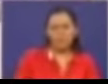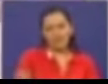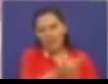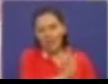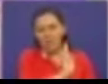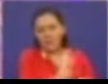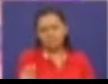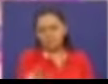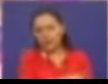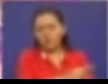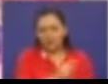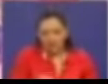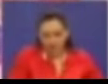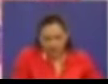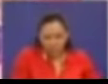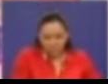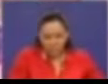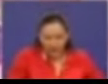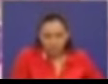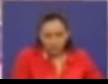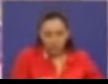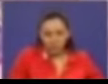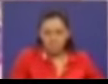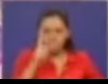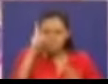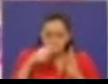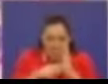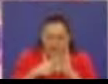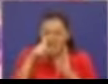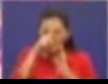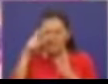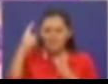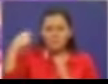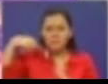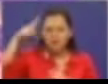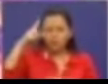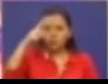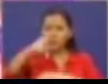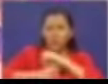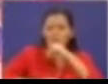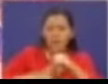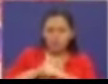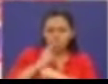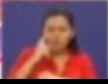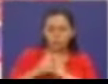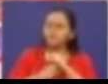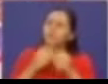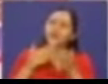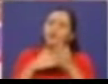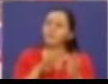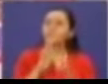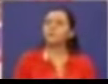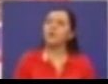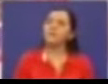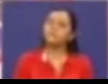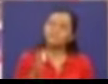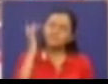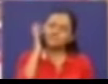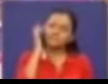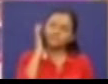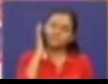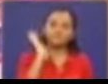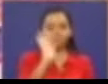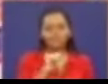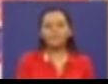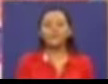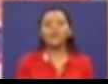1.100 millones anuales. ¿Saben lo que son 1.100 millones anuales? A ver, ¿qué ejemplo les pongo? Vengo a la reunión con alcaldes.